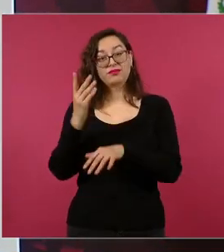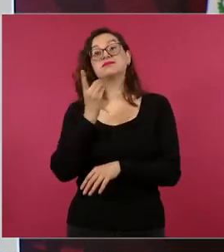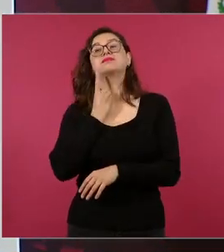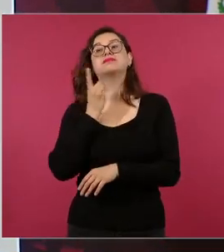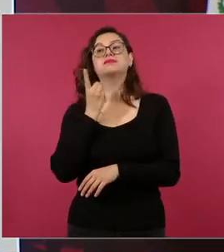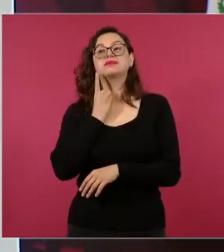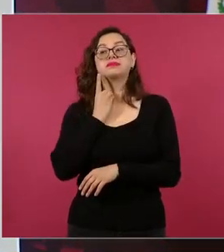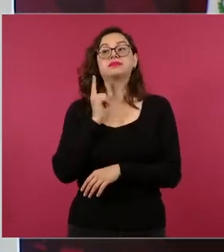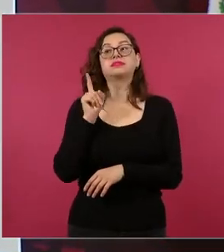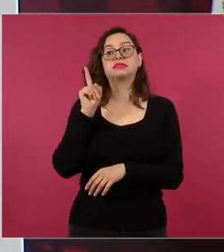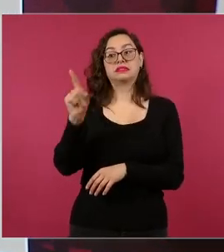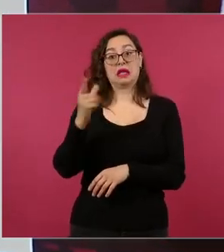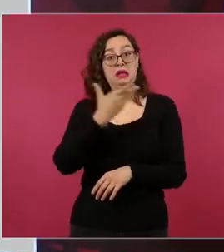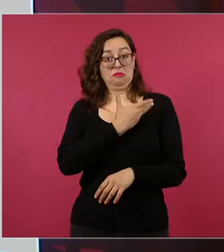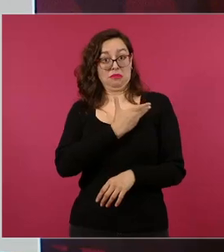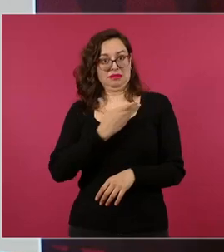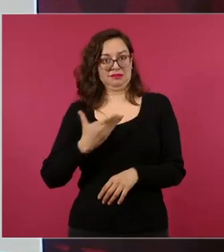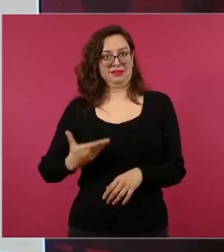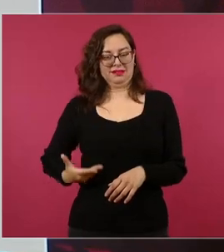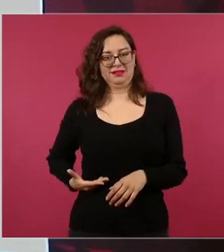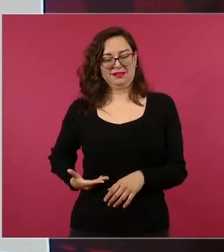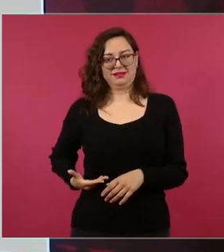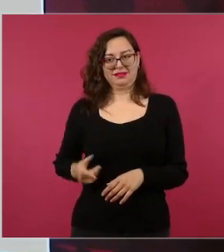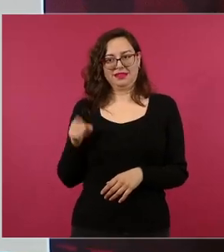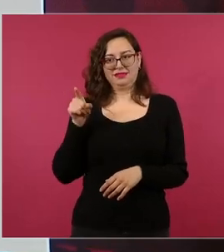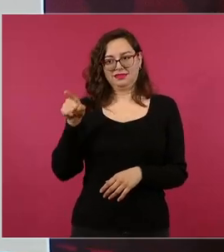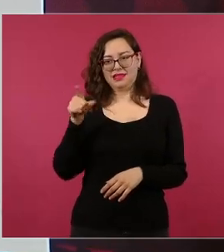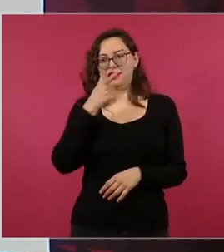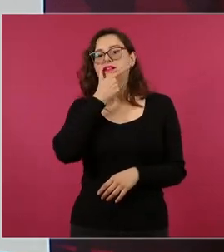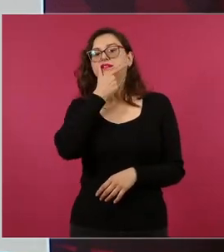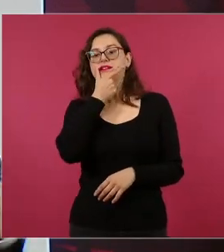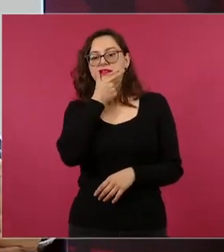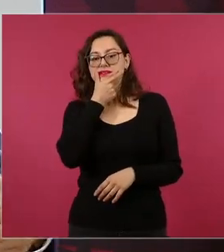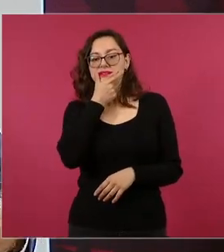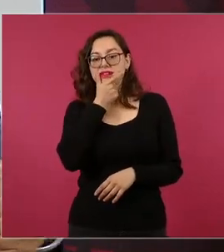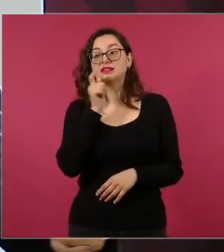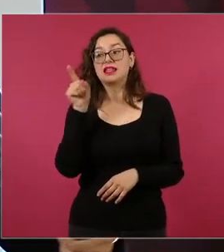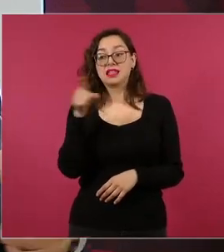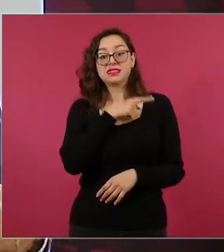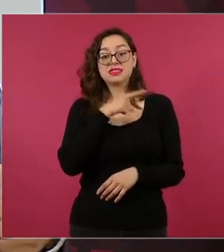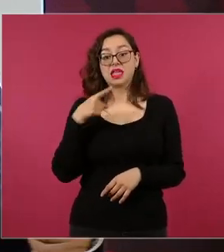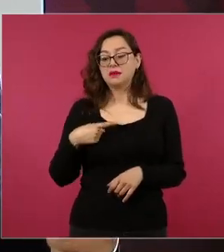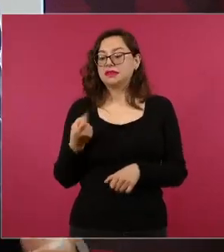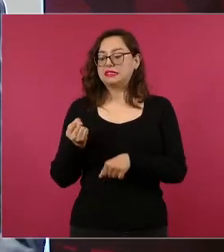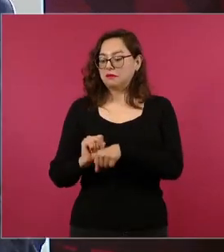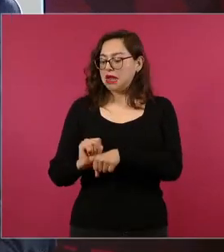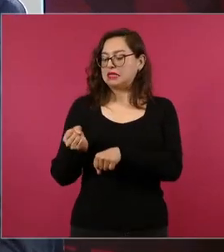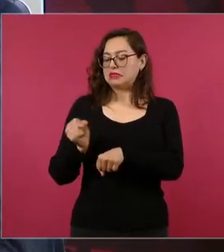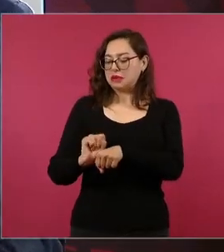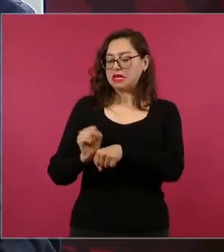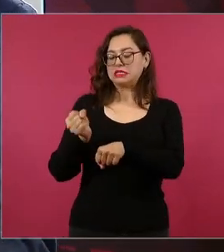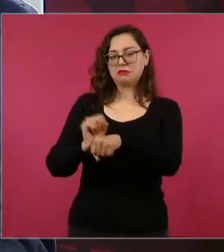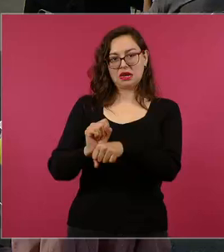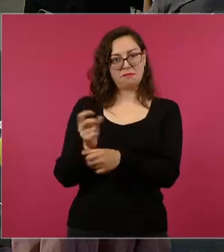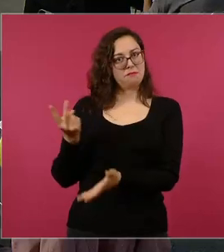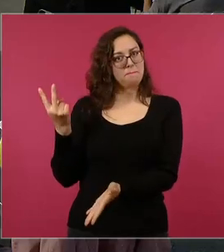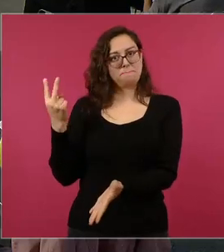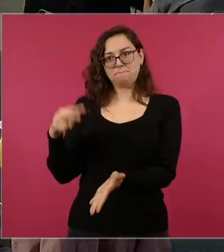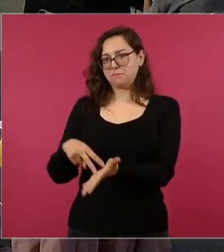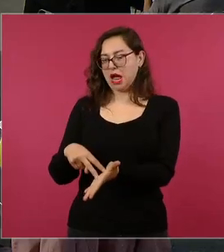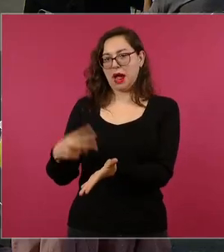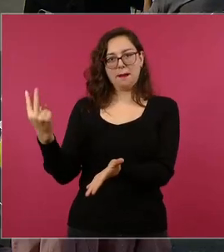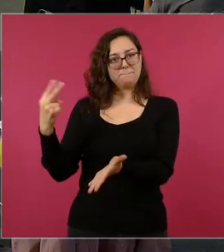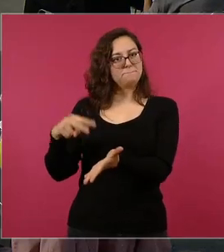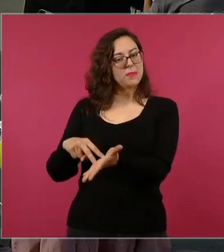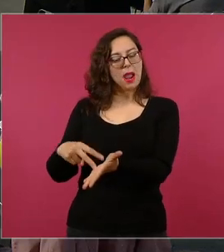Y él es el dirigente del partido que está en el